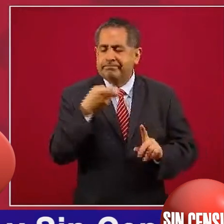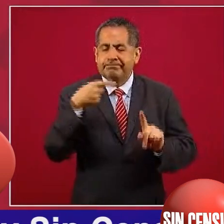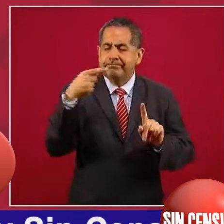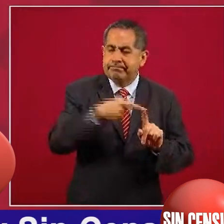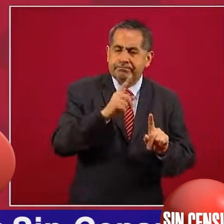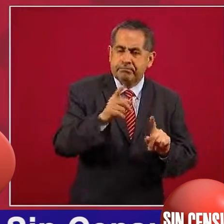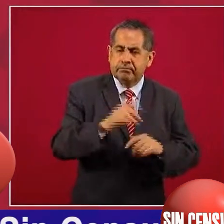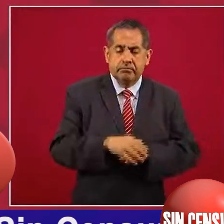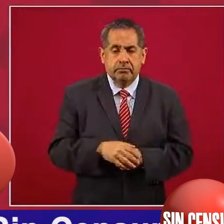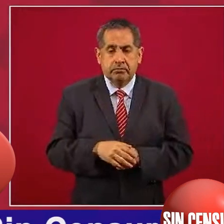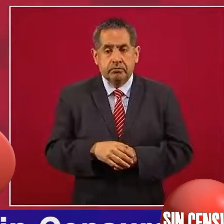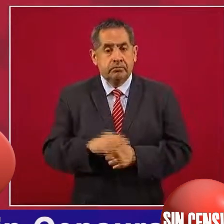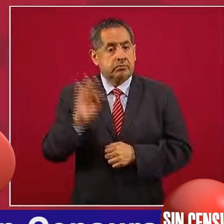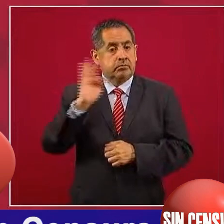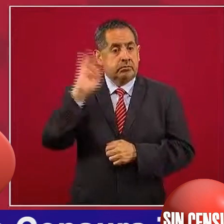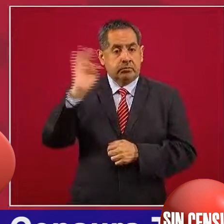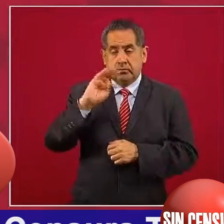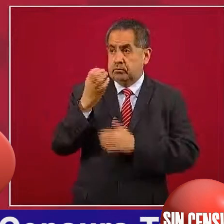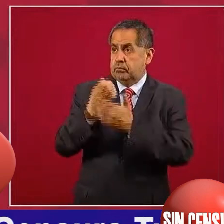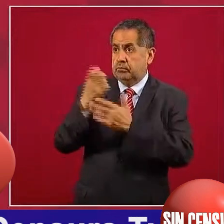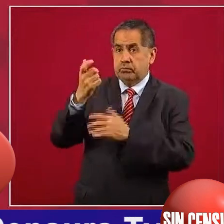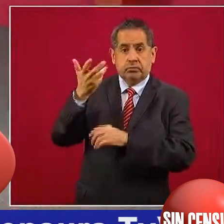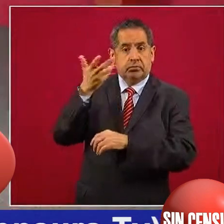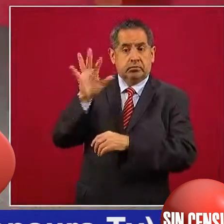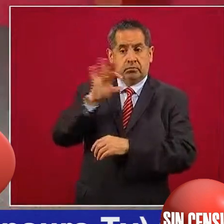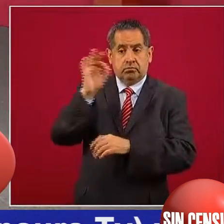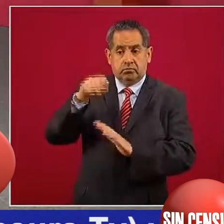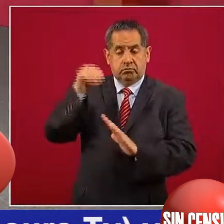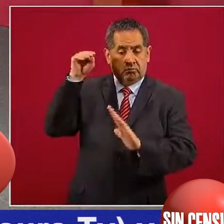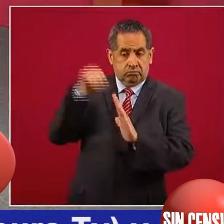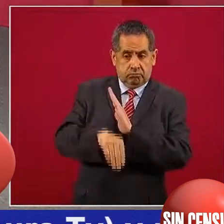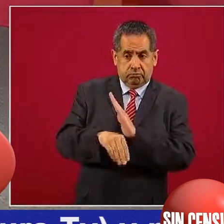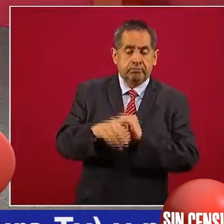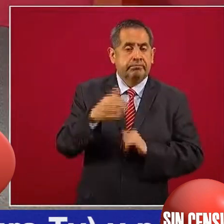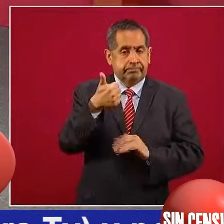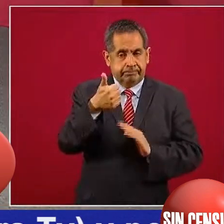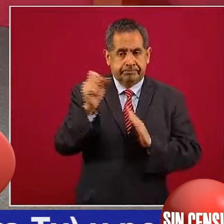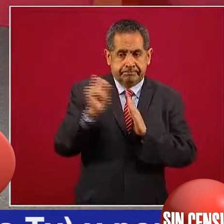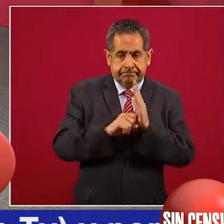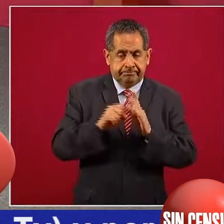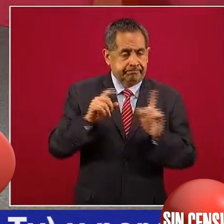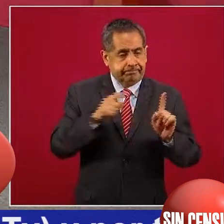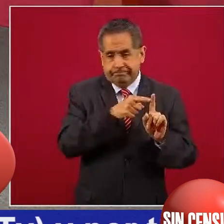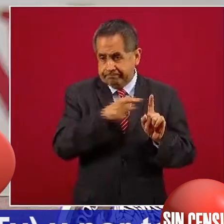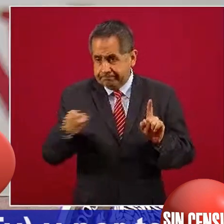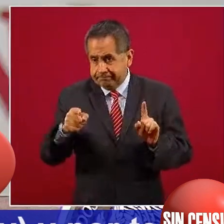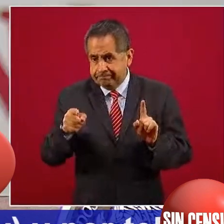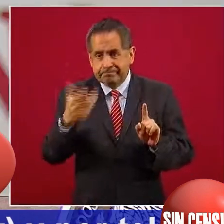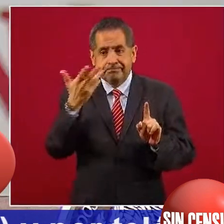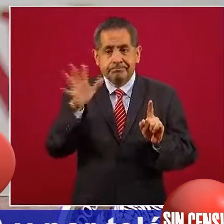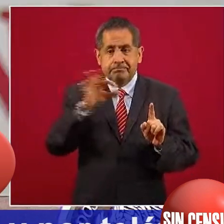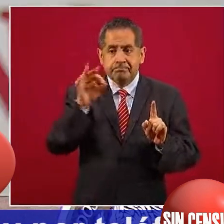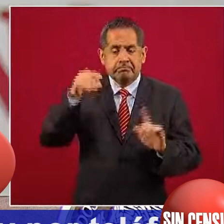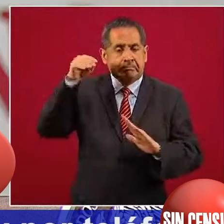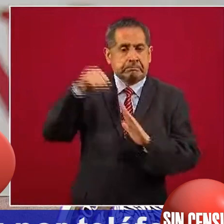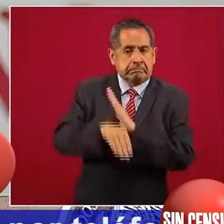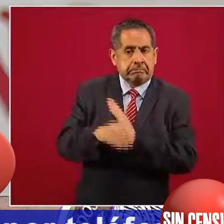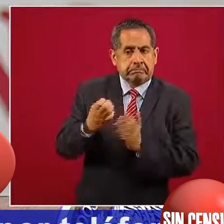Se puede caer la economía 10% en el semestre, pero si tenemos un